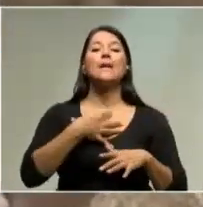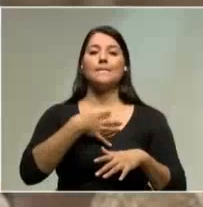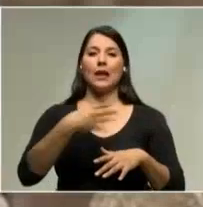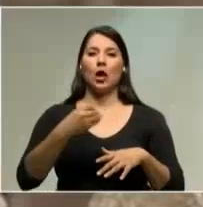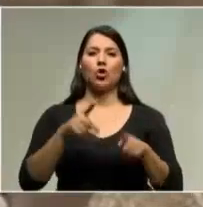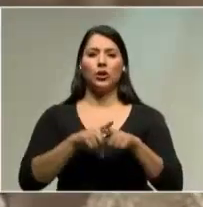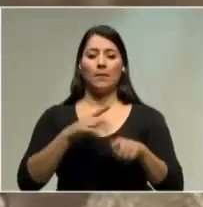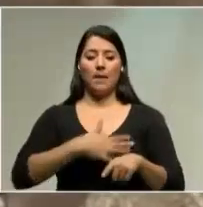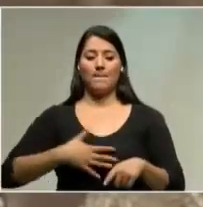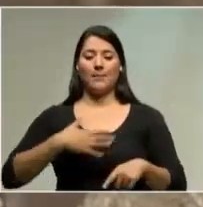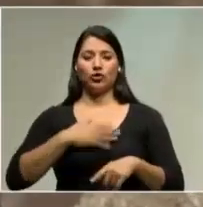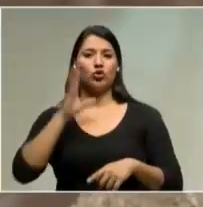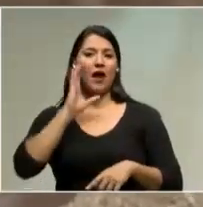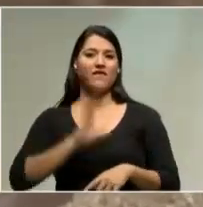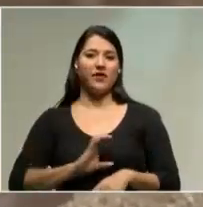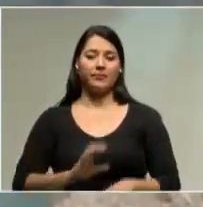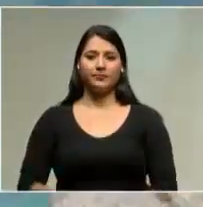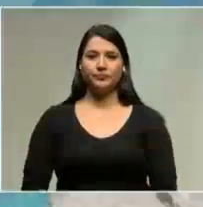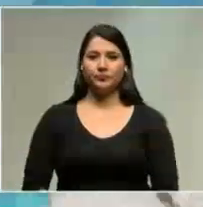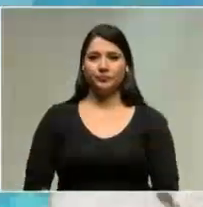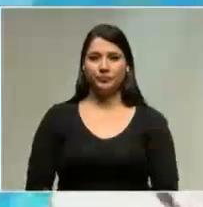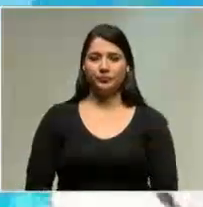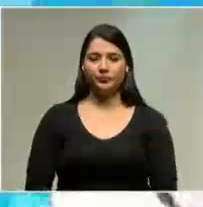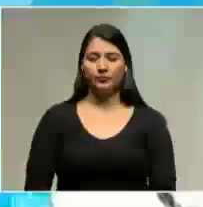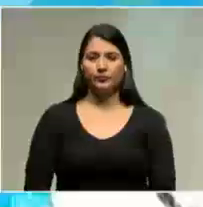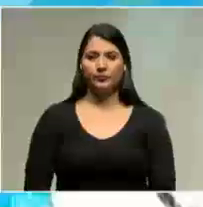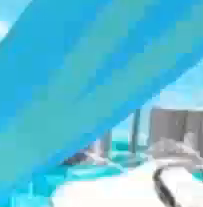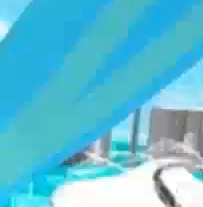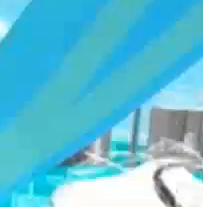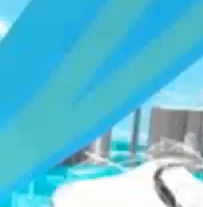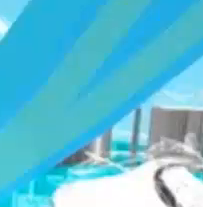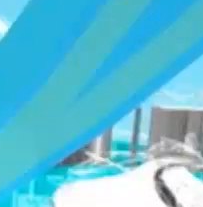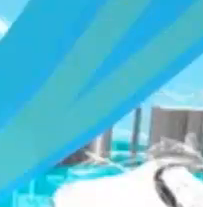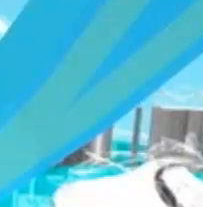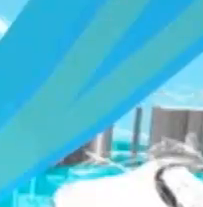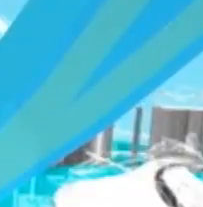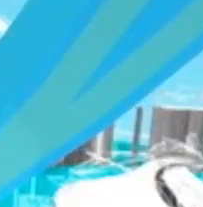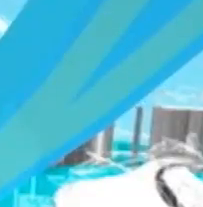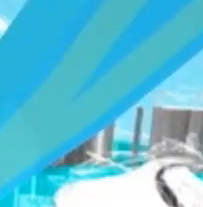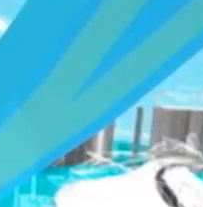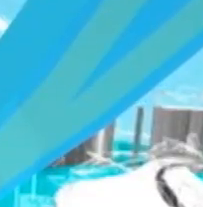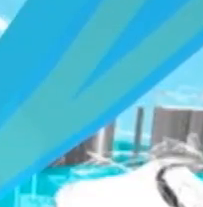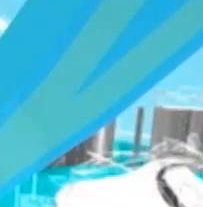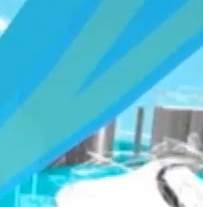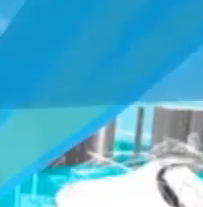el pecho es café grisáceo. El ICT te presentó